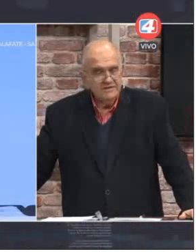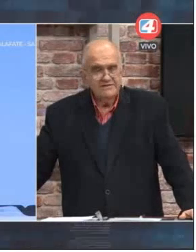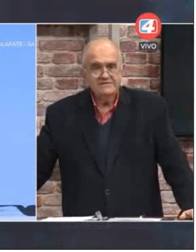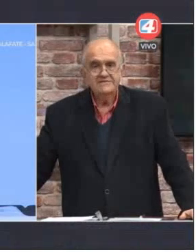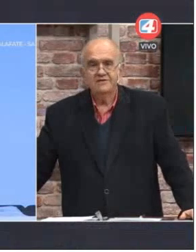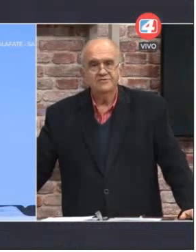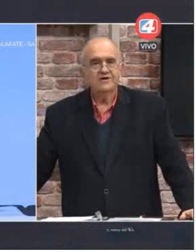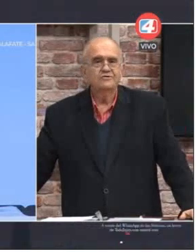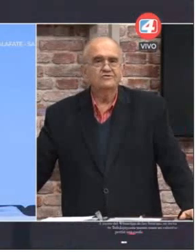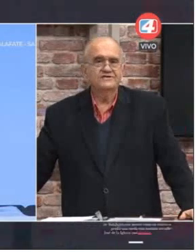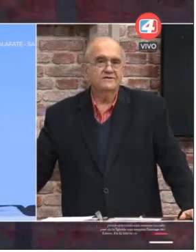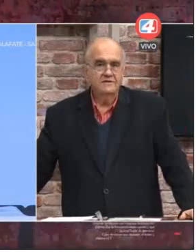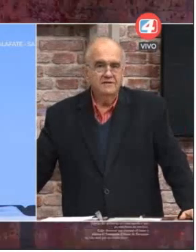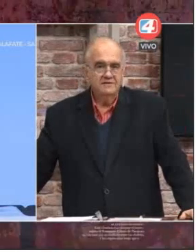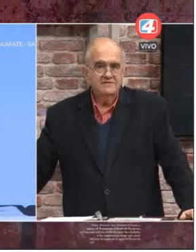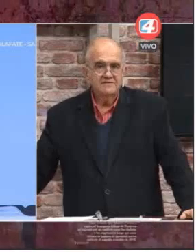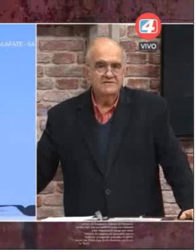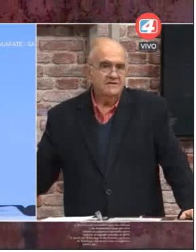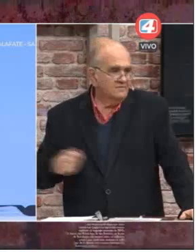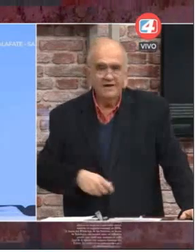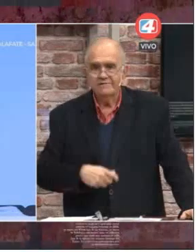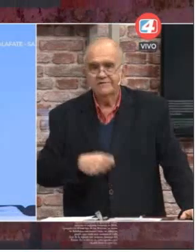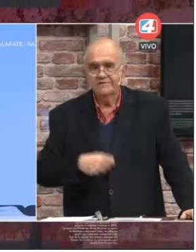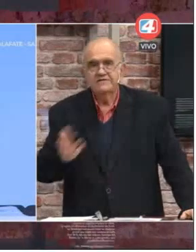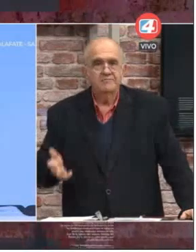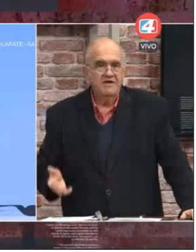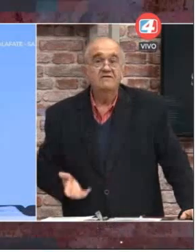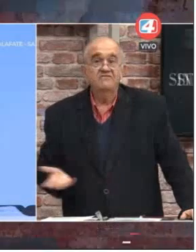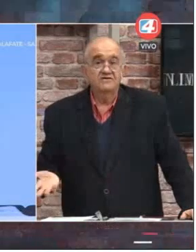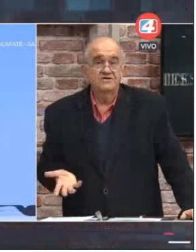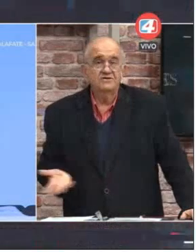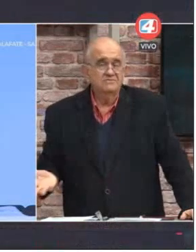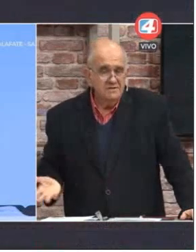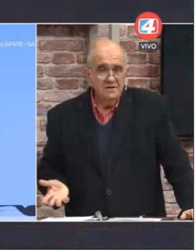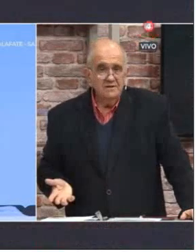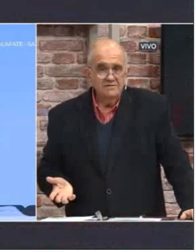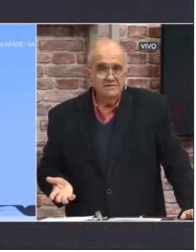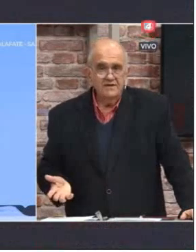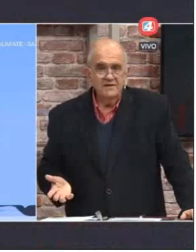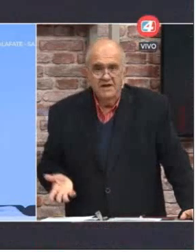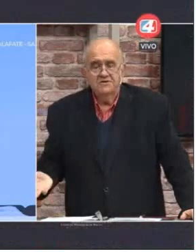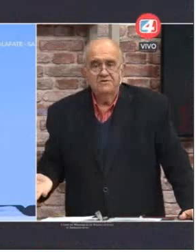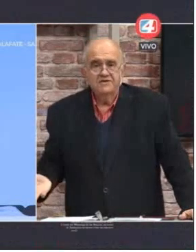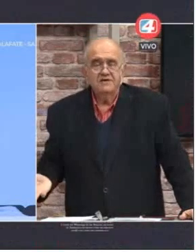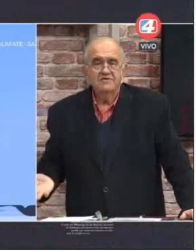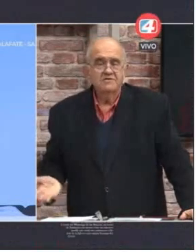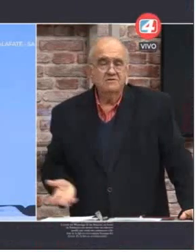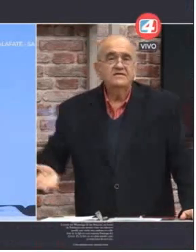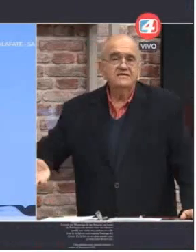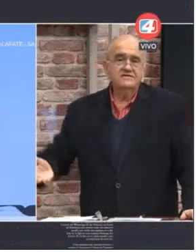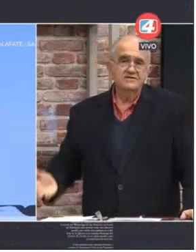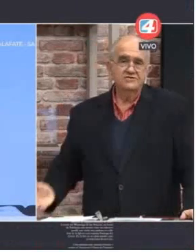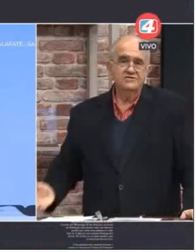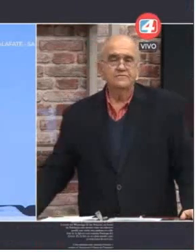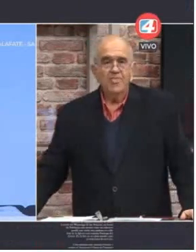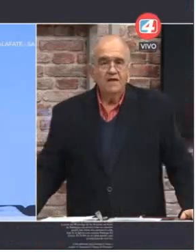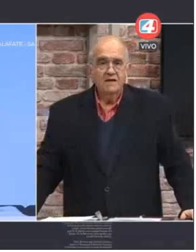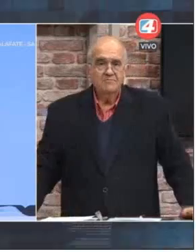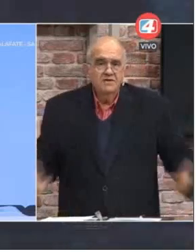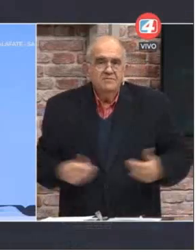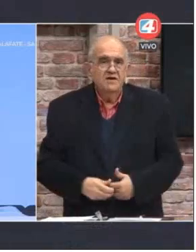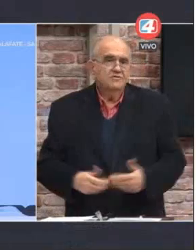necesita de otras cosas necesita trabajo necesita parar la inflación o sea claro que no va a estar mejor quien dice eso